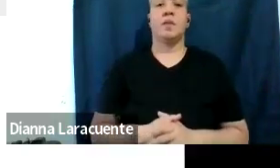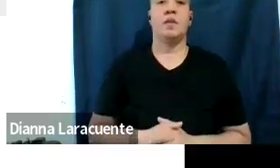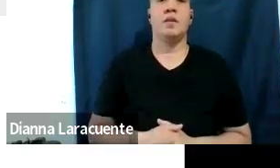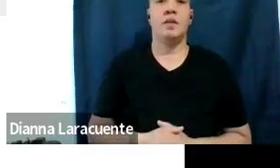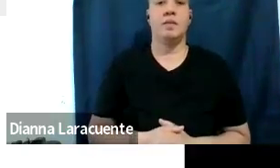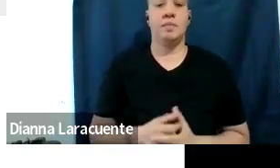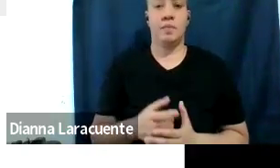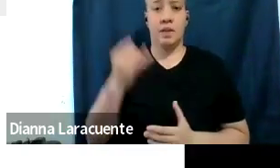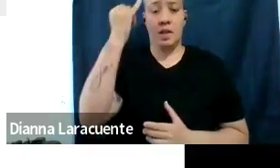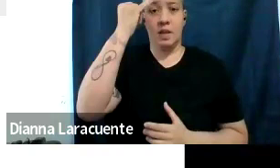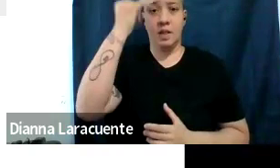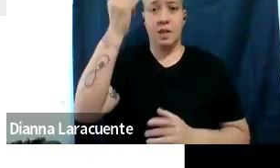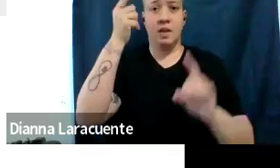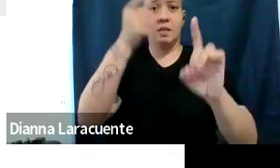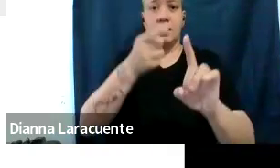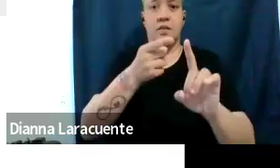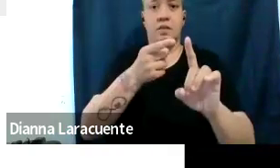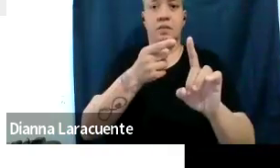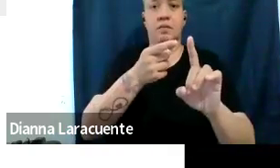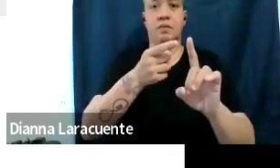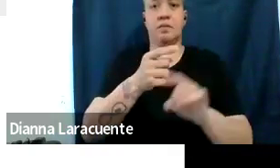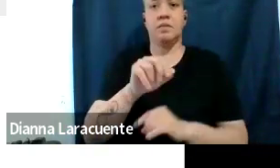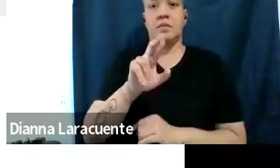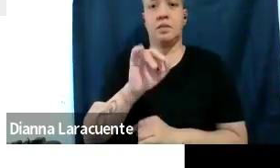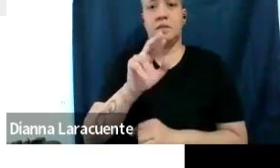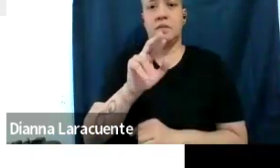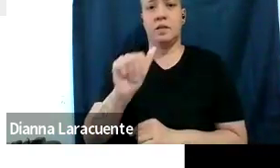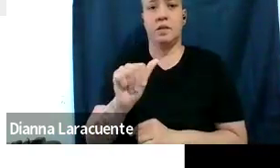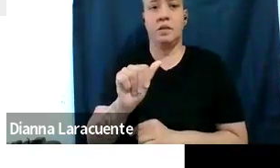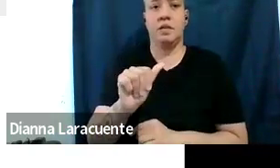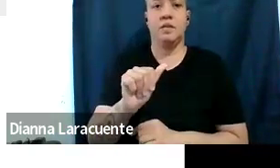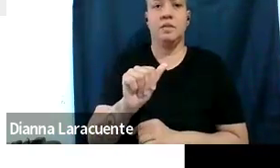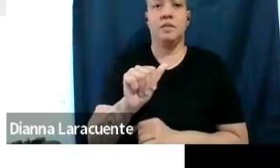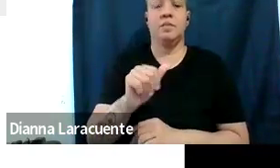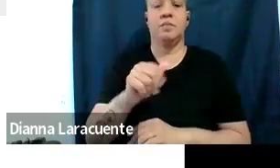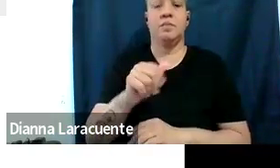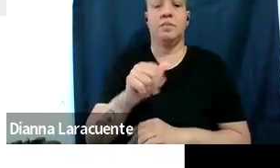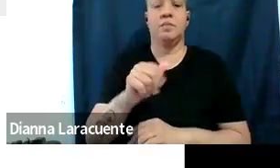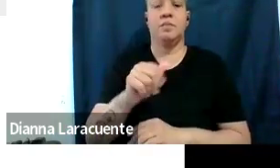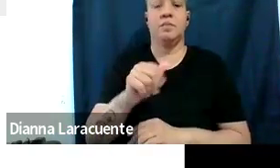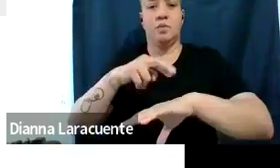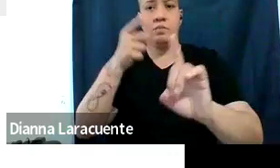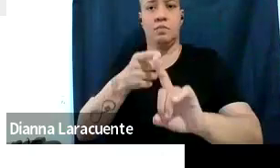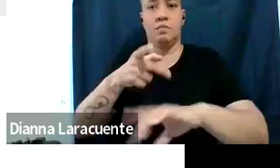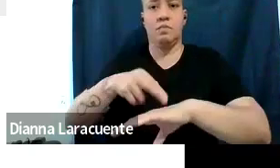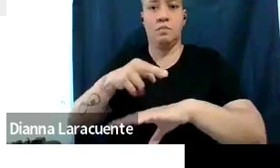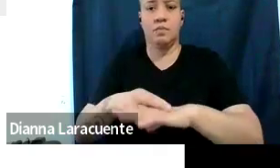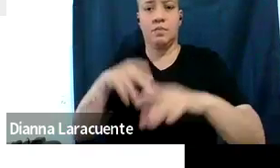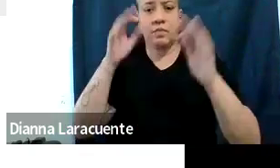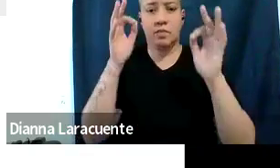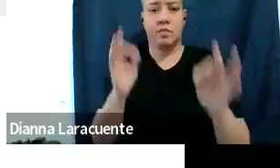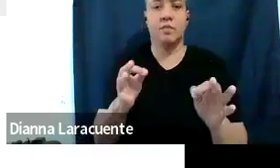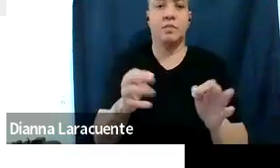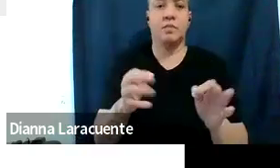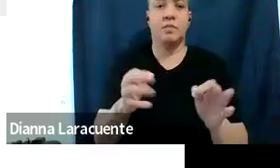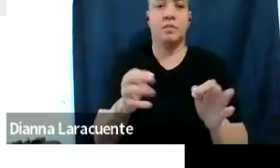fijo de Muñoz Rivera no fue otro que este, Puerto Rico para los puertorriqueños, y afirmaba con razón,